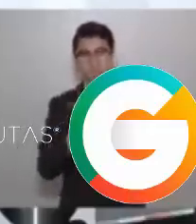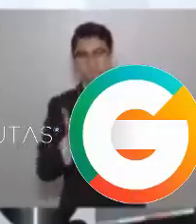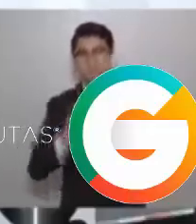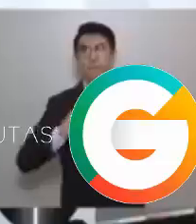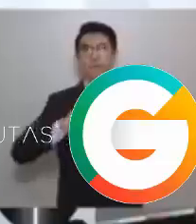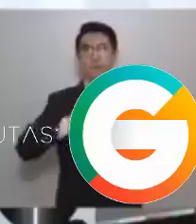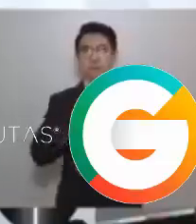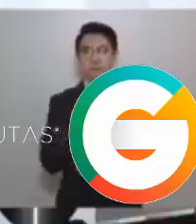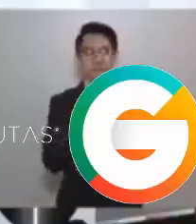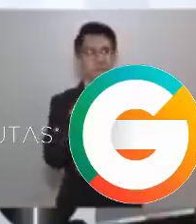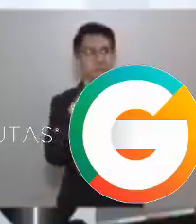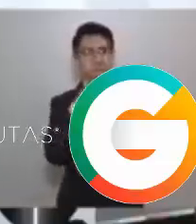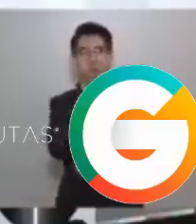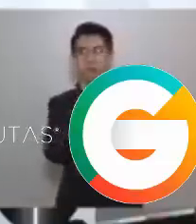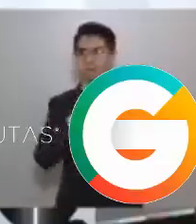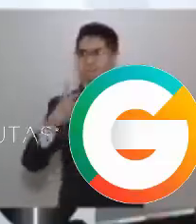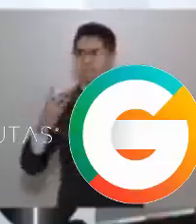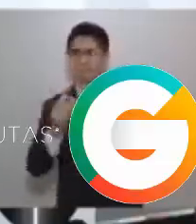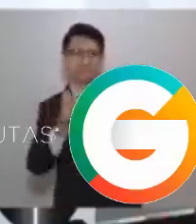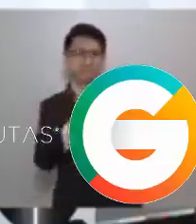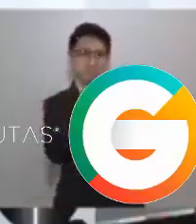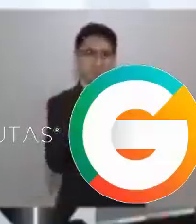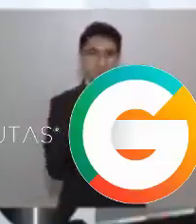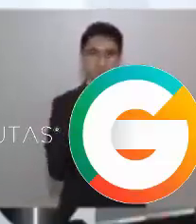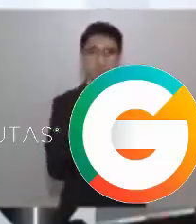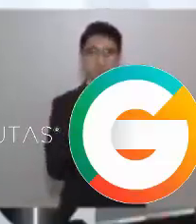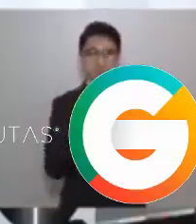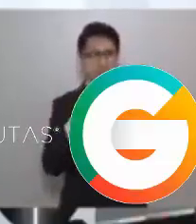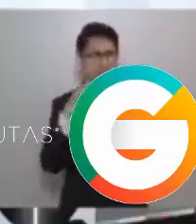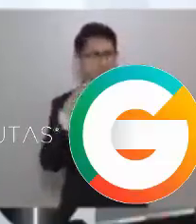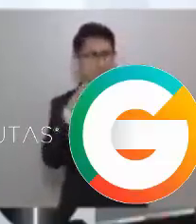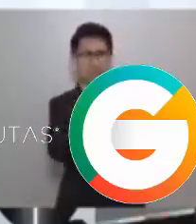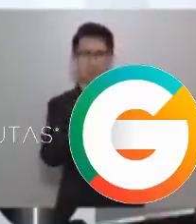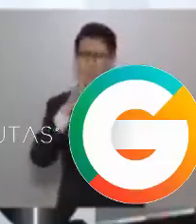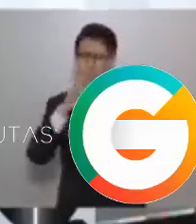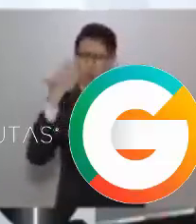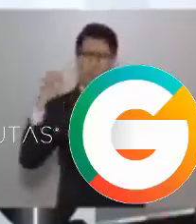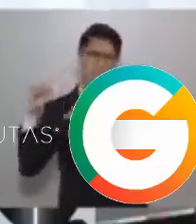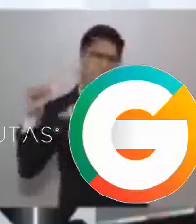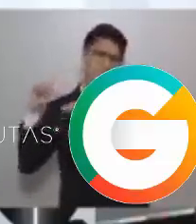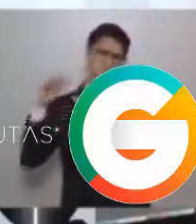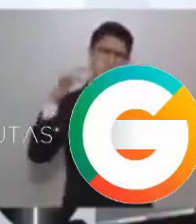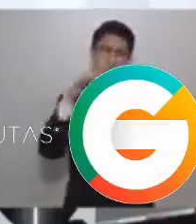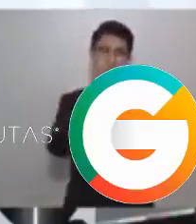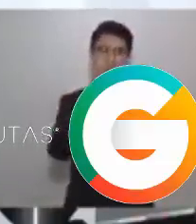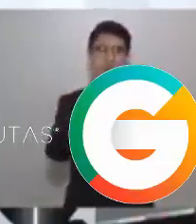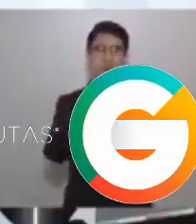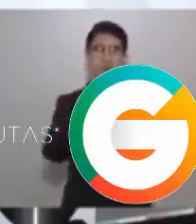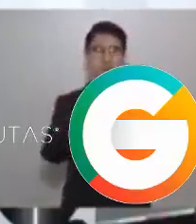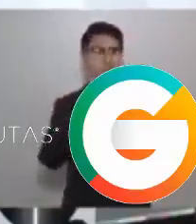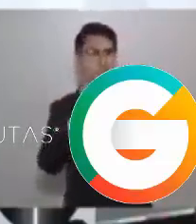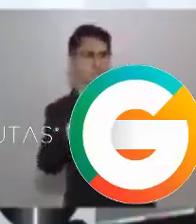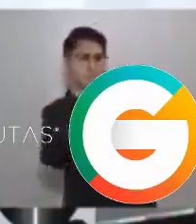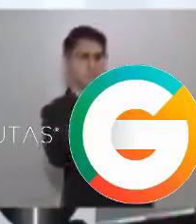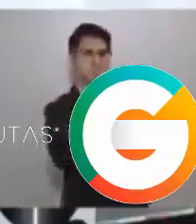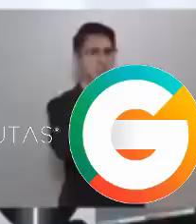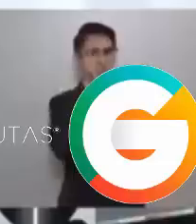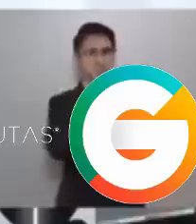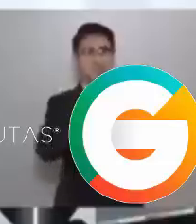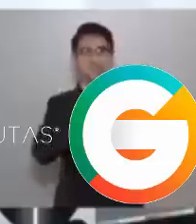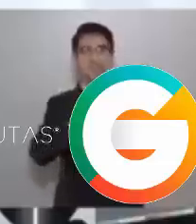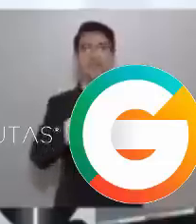operativa conjunta, con la intencionalidad de localizar a las personas involucradas en estos terribles